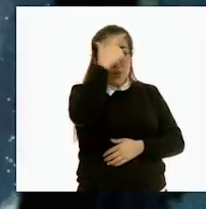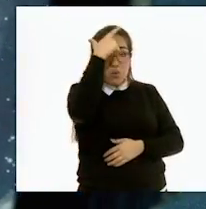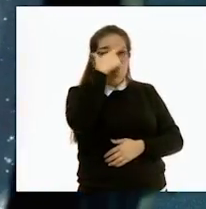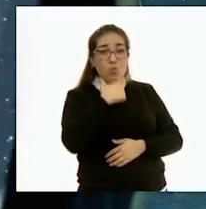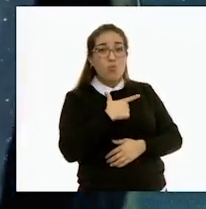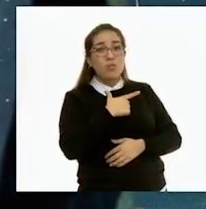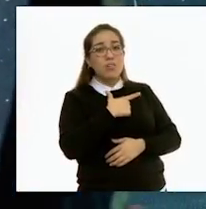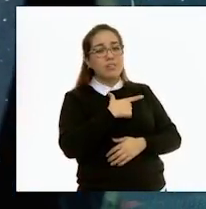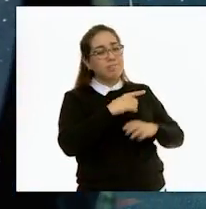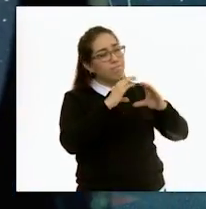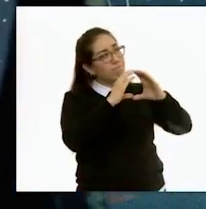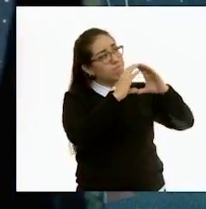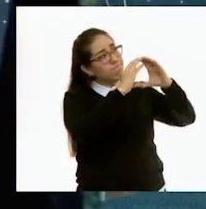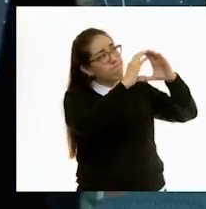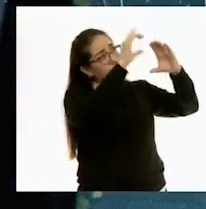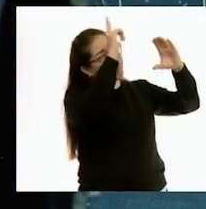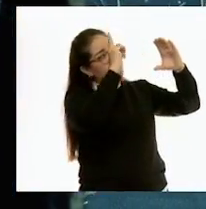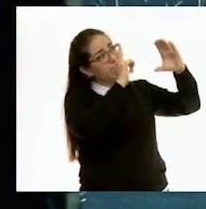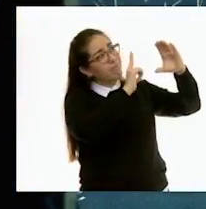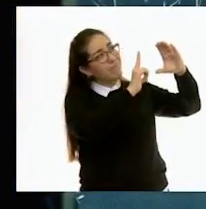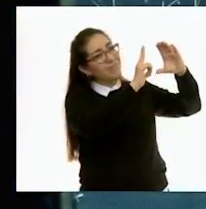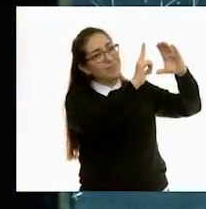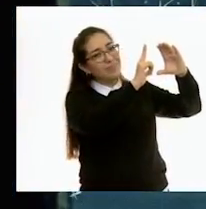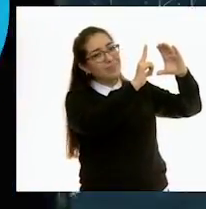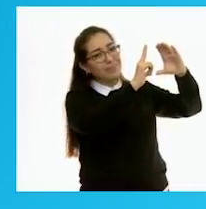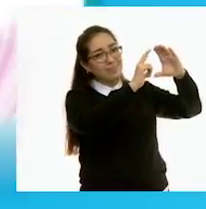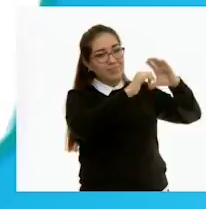pelinitz pintal ankoy.